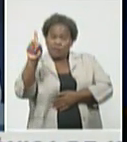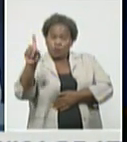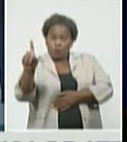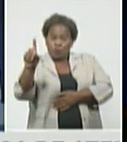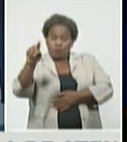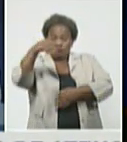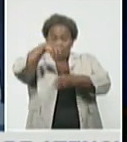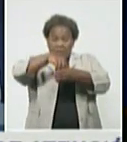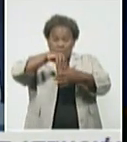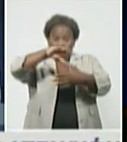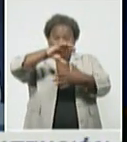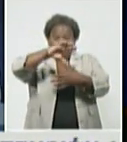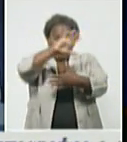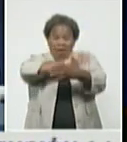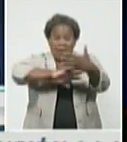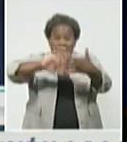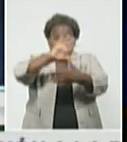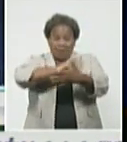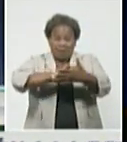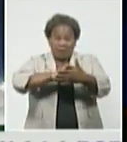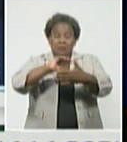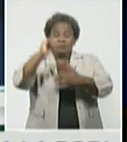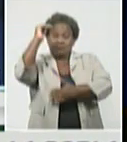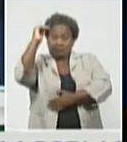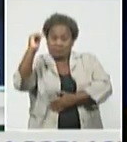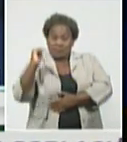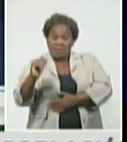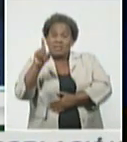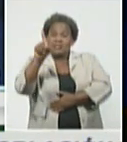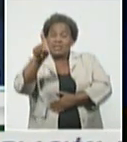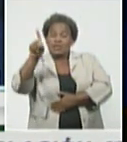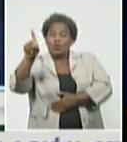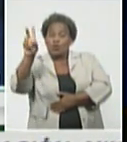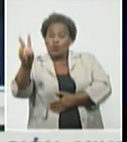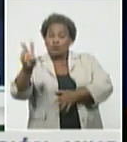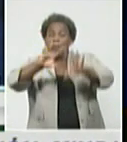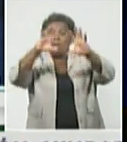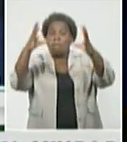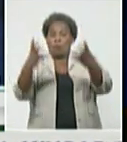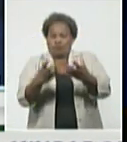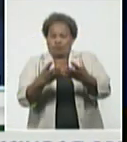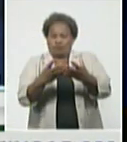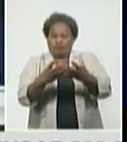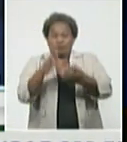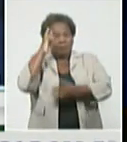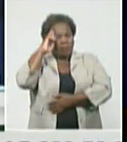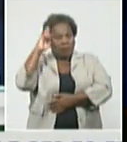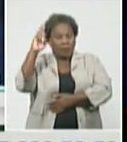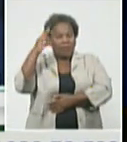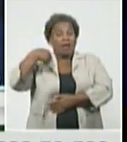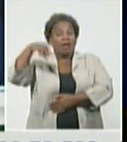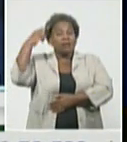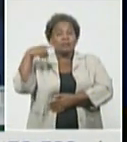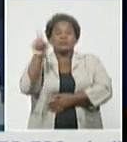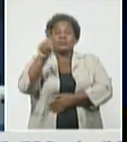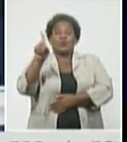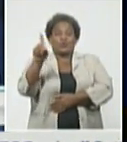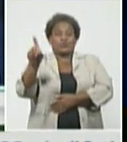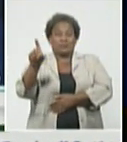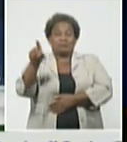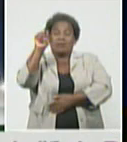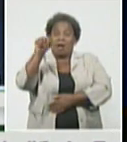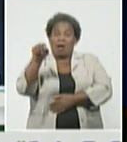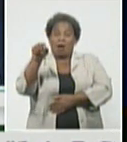Américas y la posición 112 en el mundo. ¿Se acuerdan que ayer éramos la 111? Pasamos a